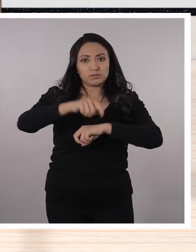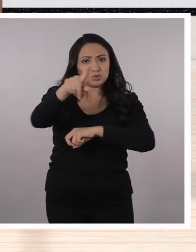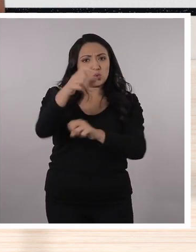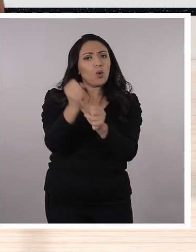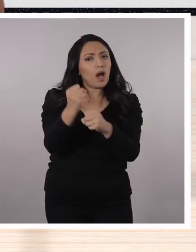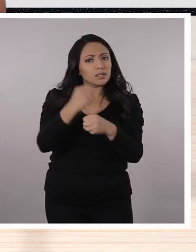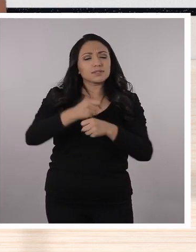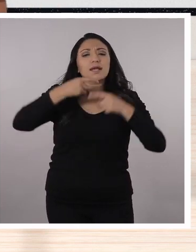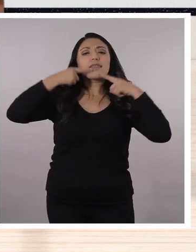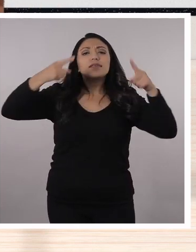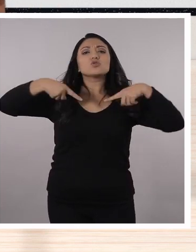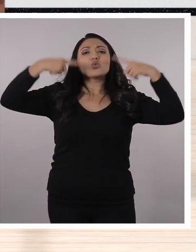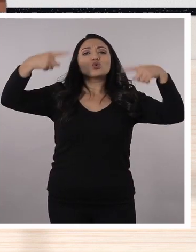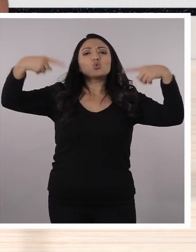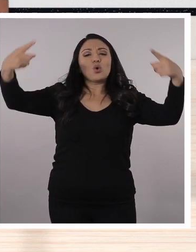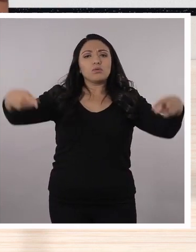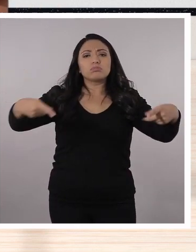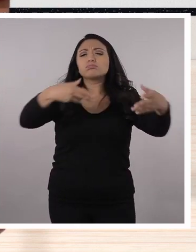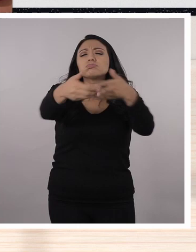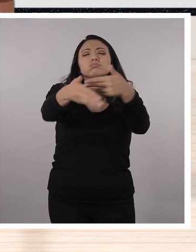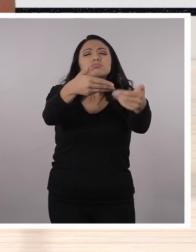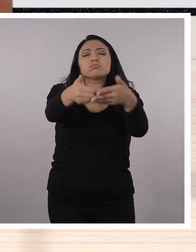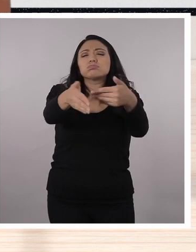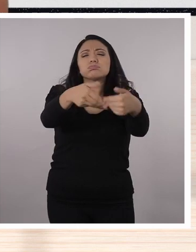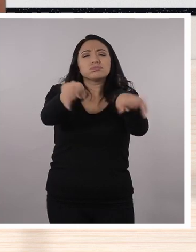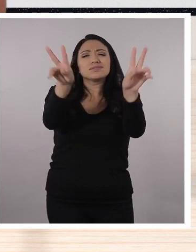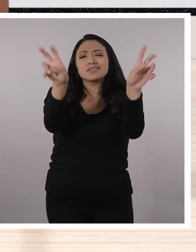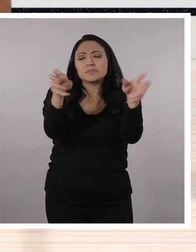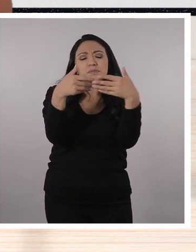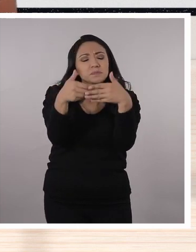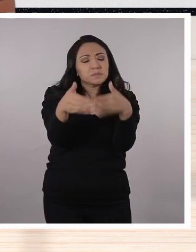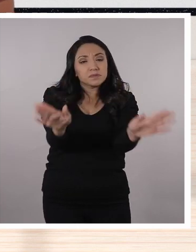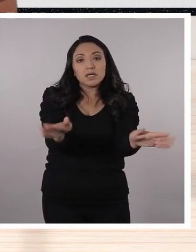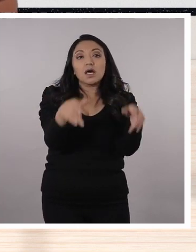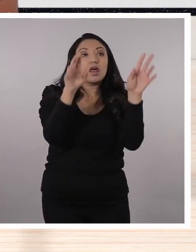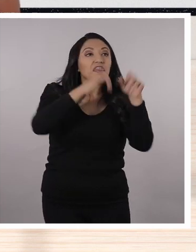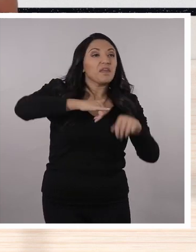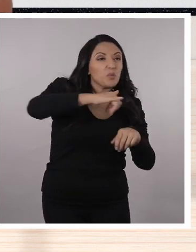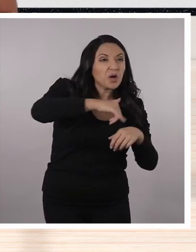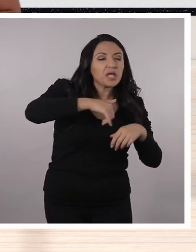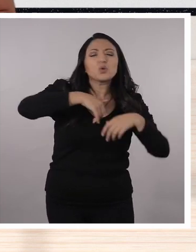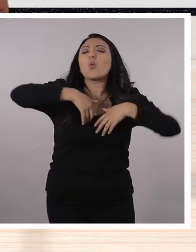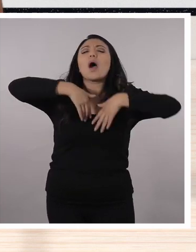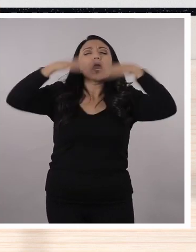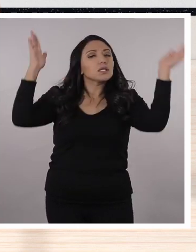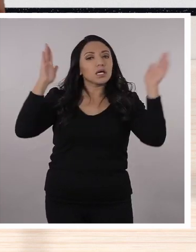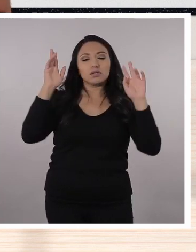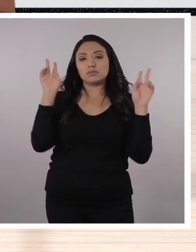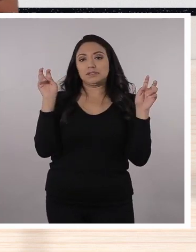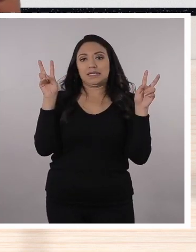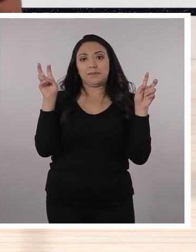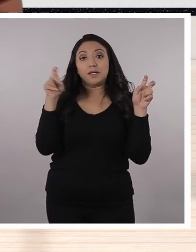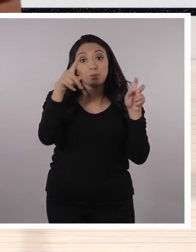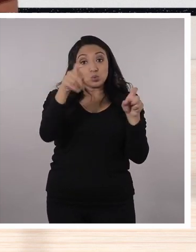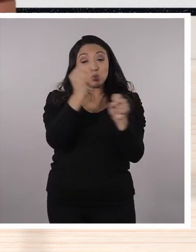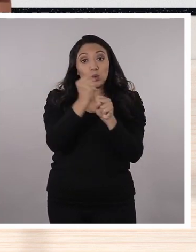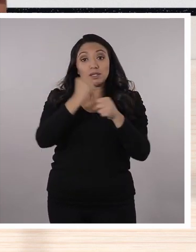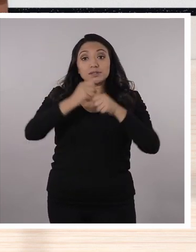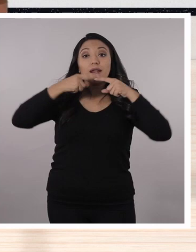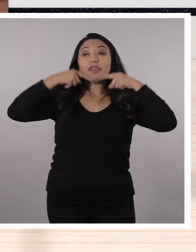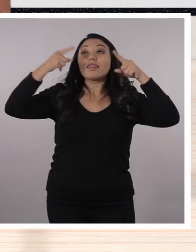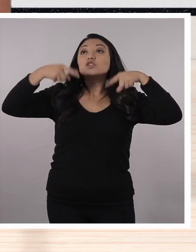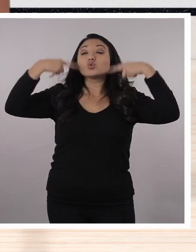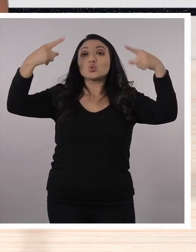discurso, así que ustedes van a elaborar un discurso en su casa. Si quieren pueden hacerlo de la democracia, sino el tema que más les interese o más les